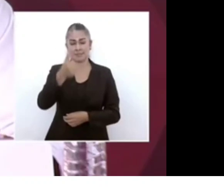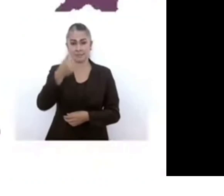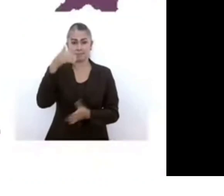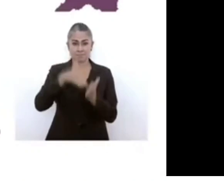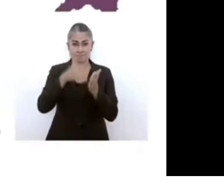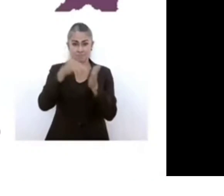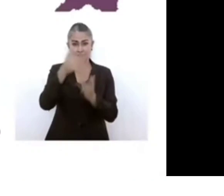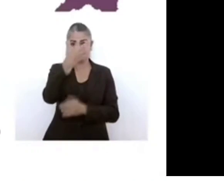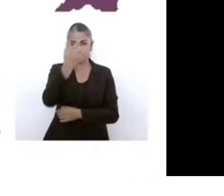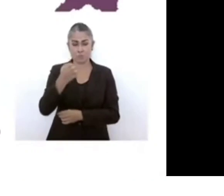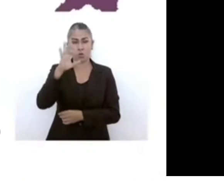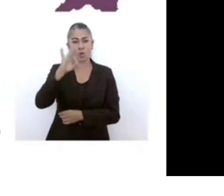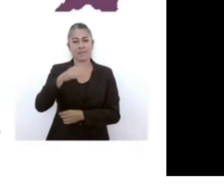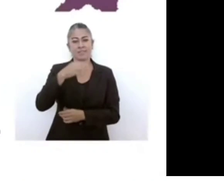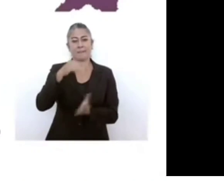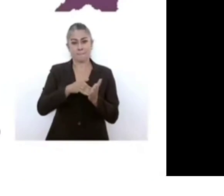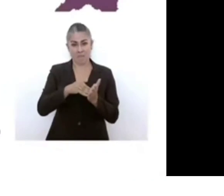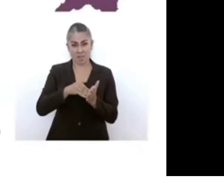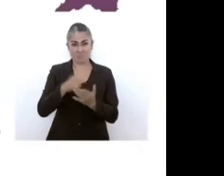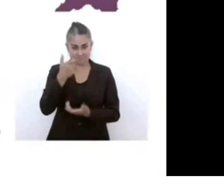pesos, con la siembra de